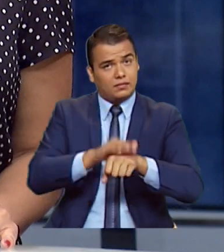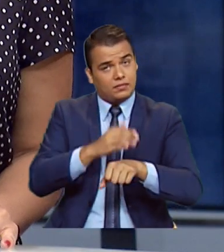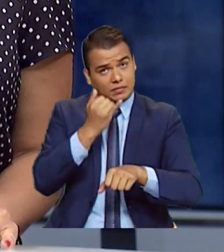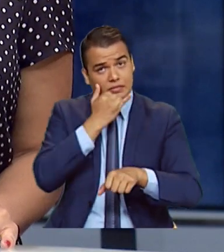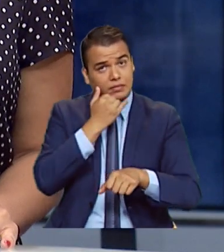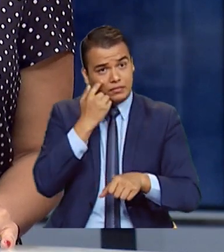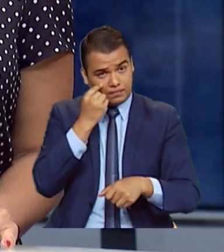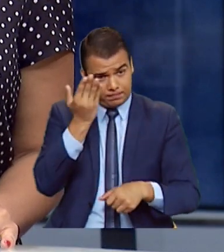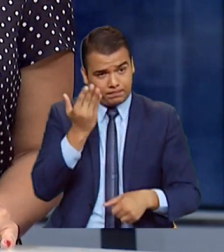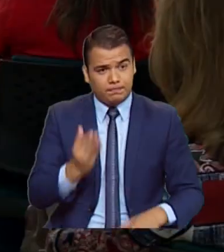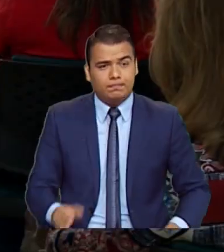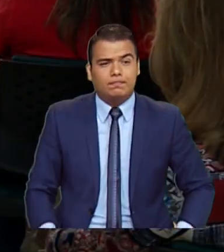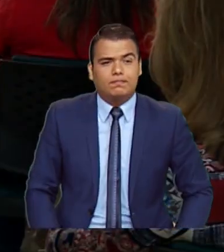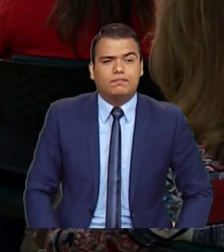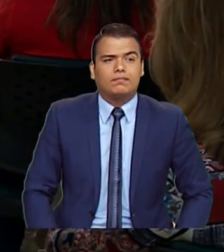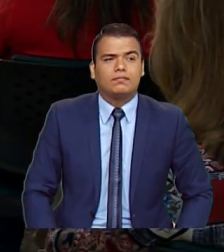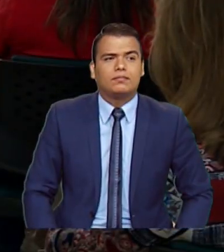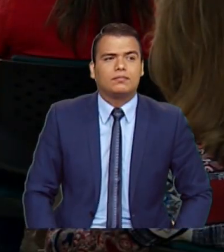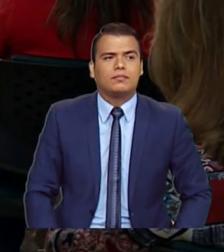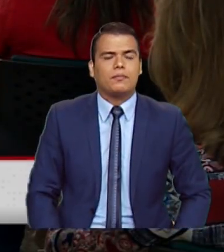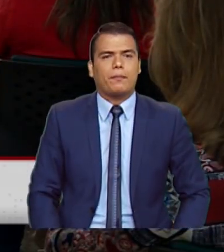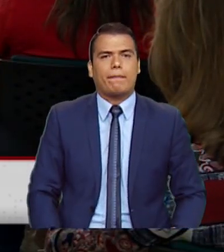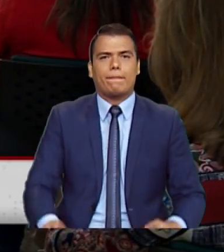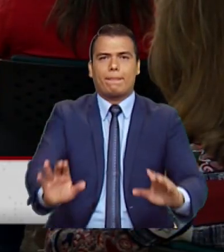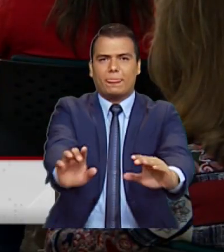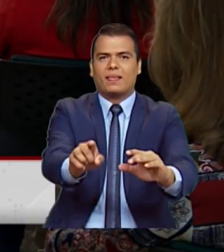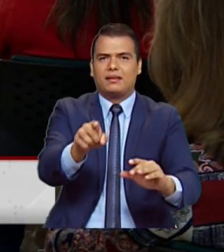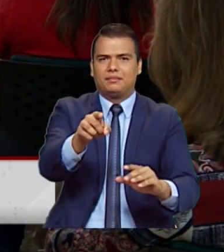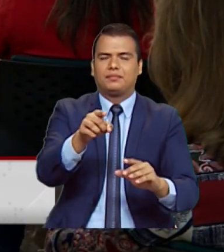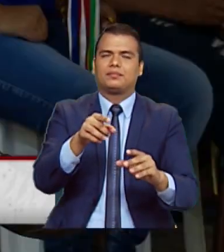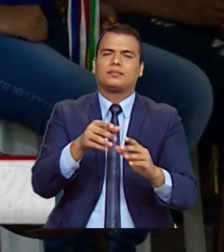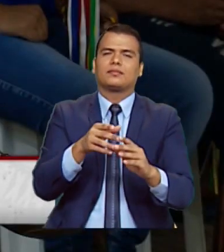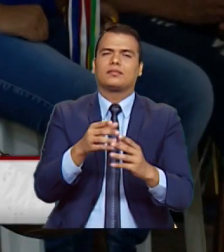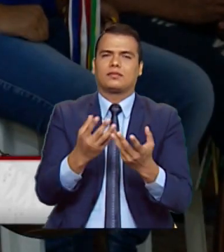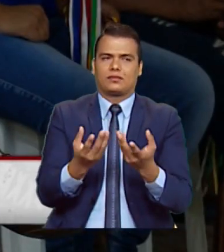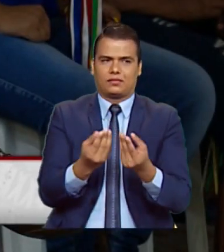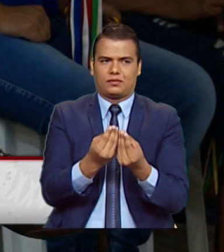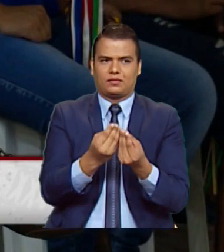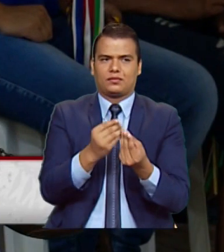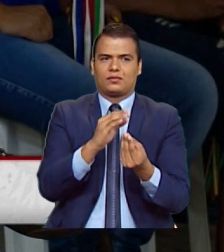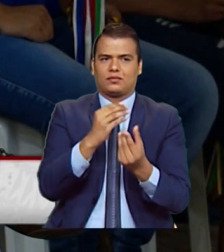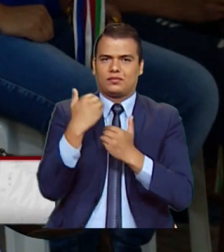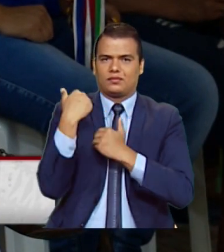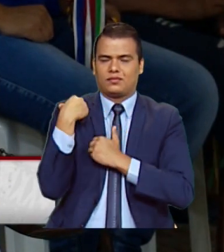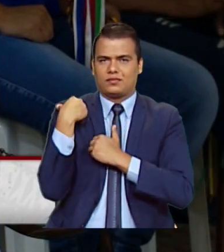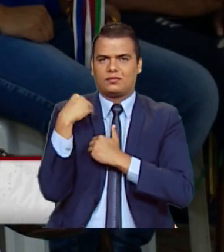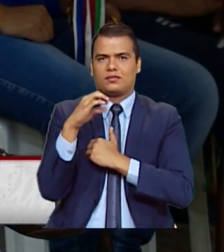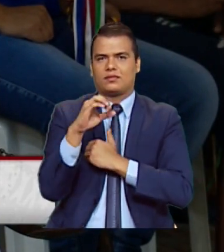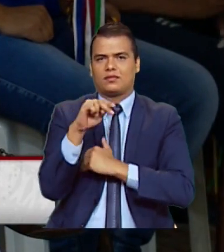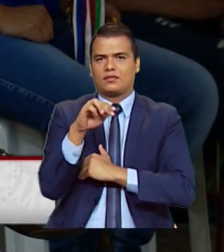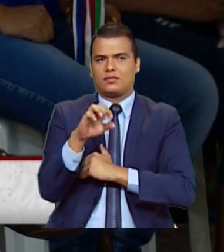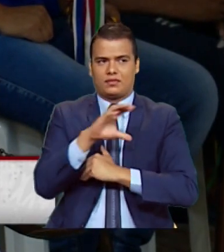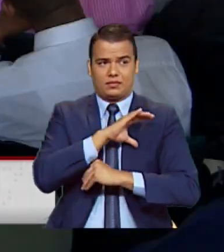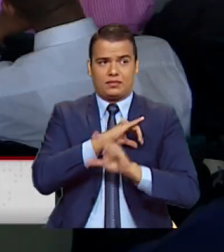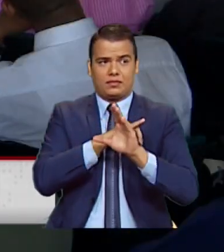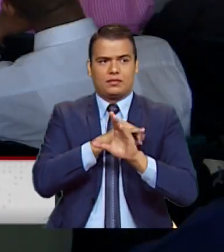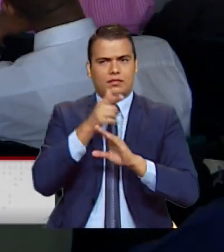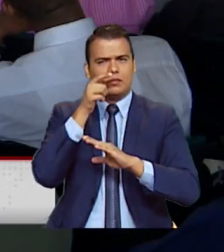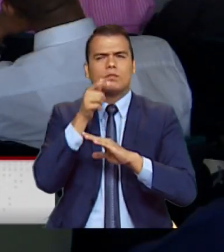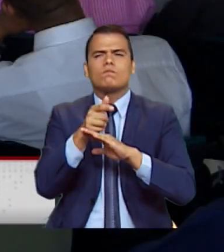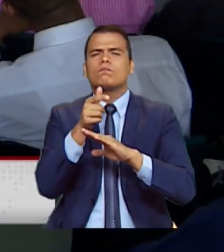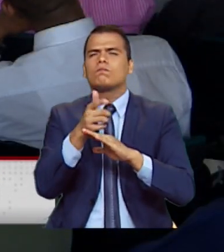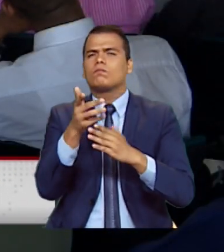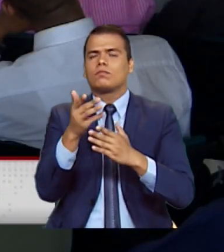el romero informa el caso fue expuesto durante una reunión de la comisión de seguimiento electoral realizada en cali el